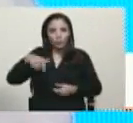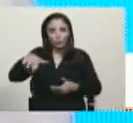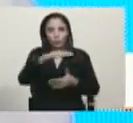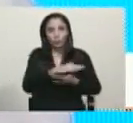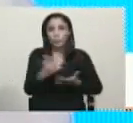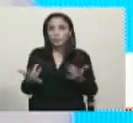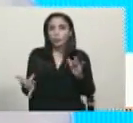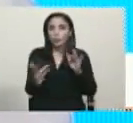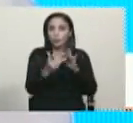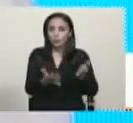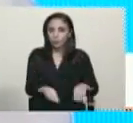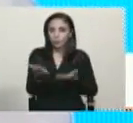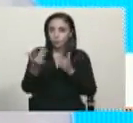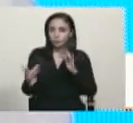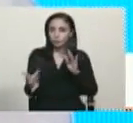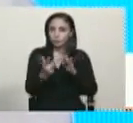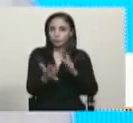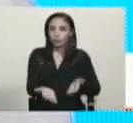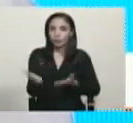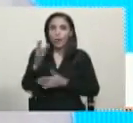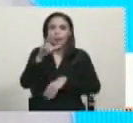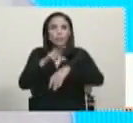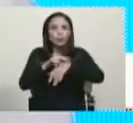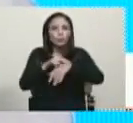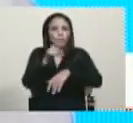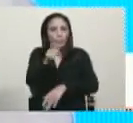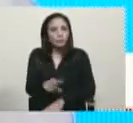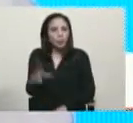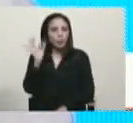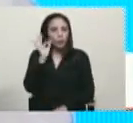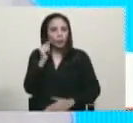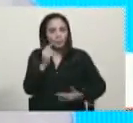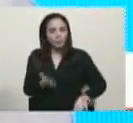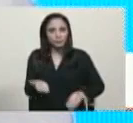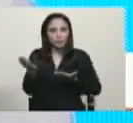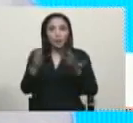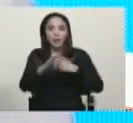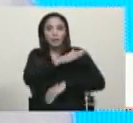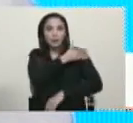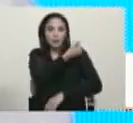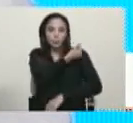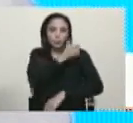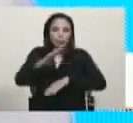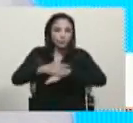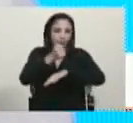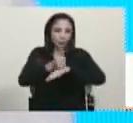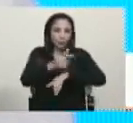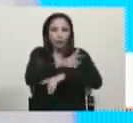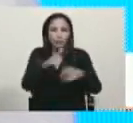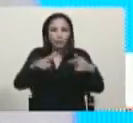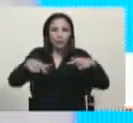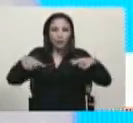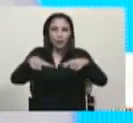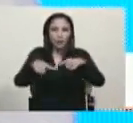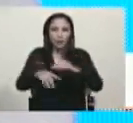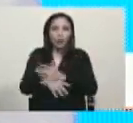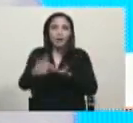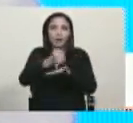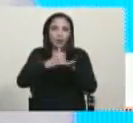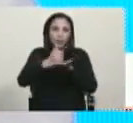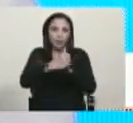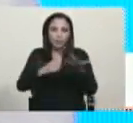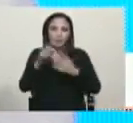voy a dar el pase directo a la doctora María Pulido, directora del Servicio Autónomo de Elaboración Farmacéutica.